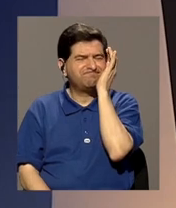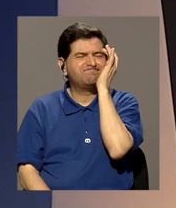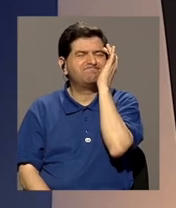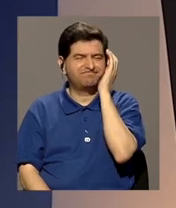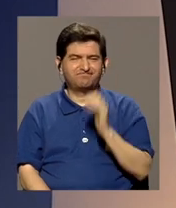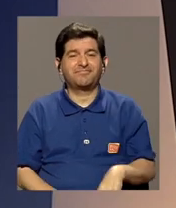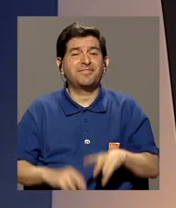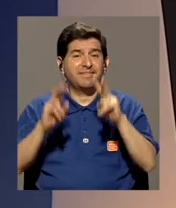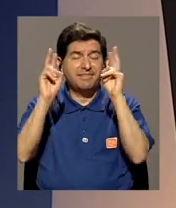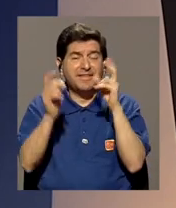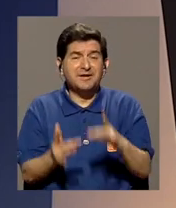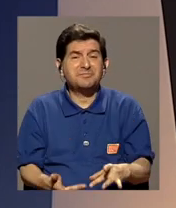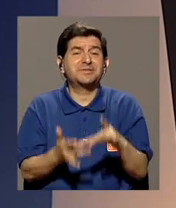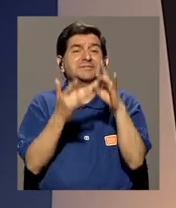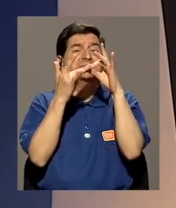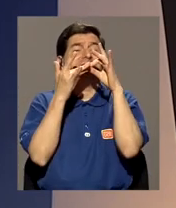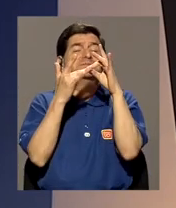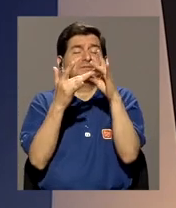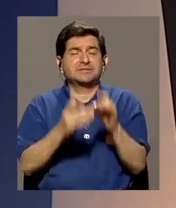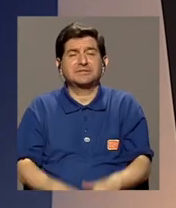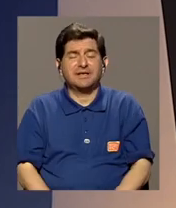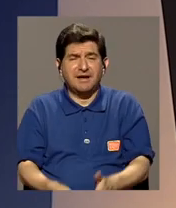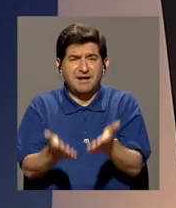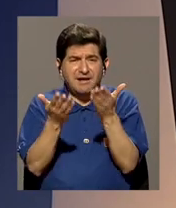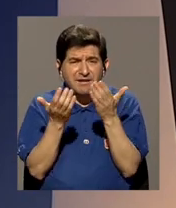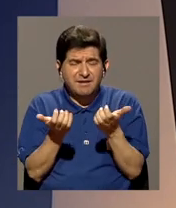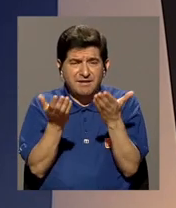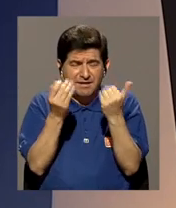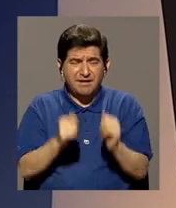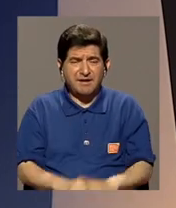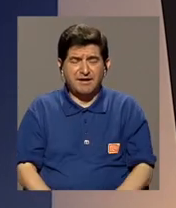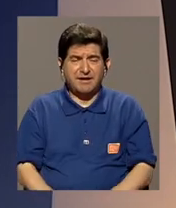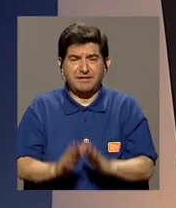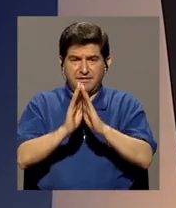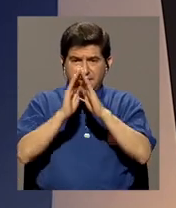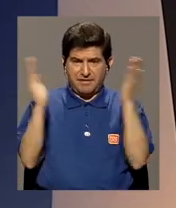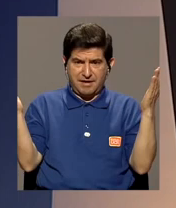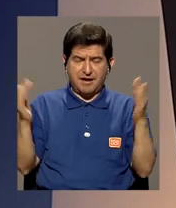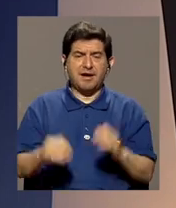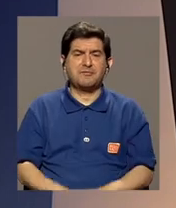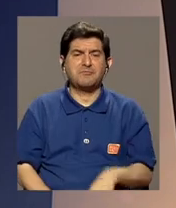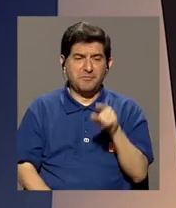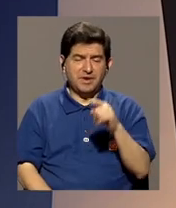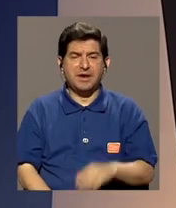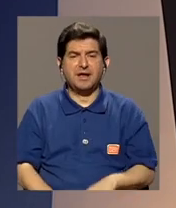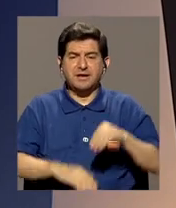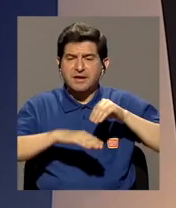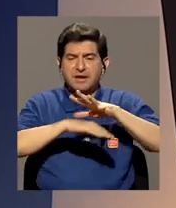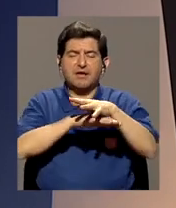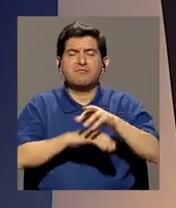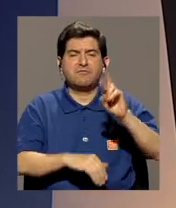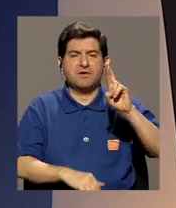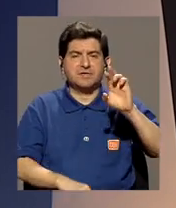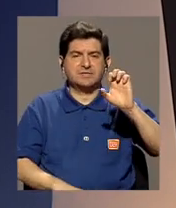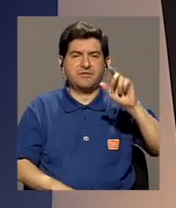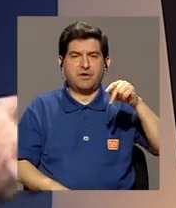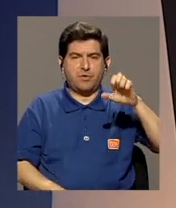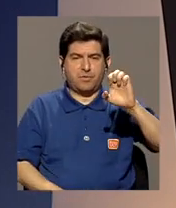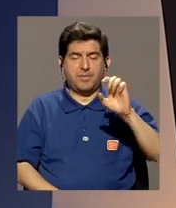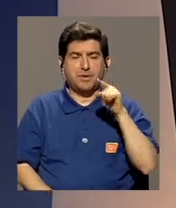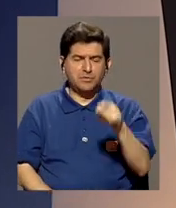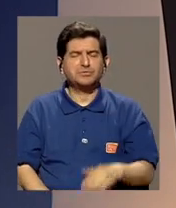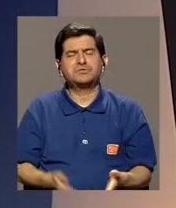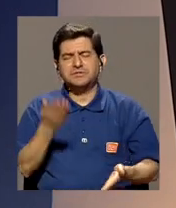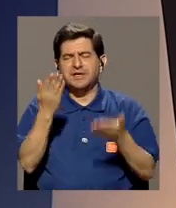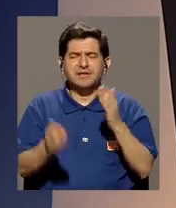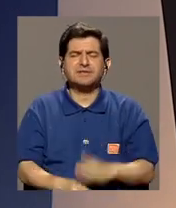el tema especialmente porque se quiere ampliar el alcance de recope yo sé que usted